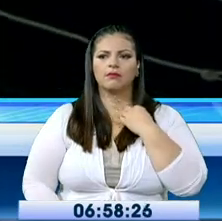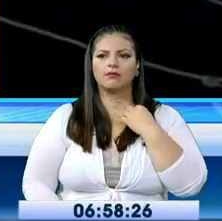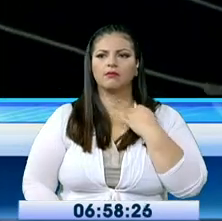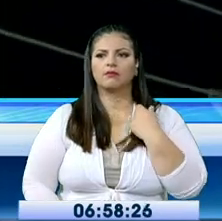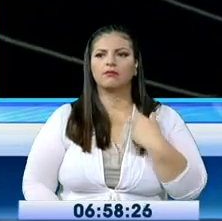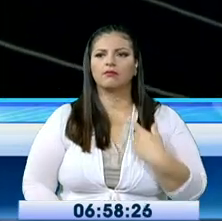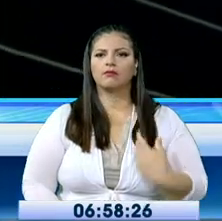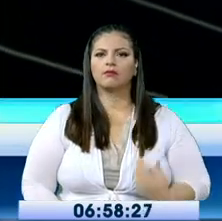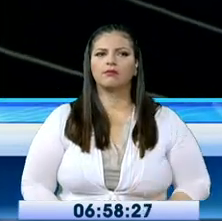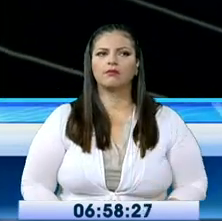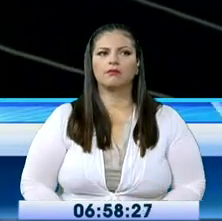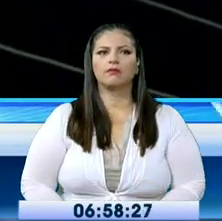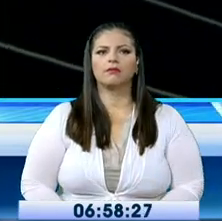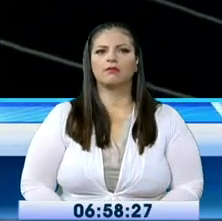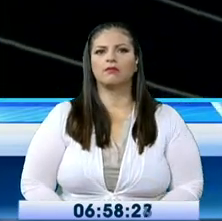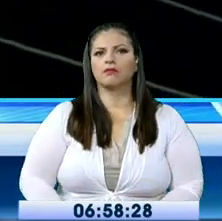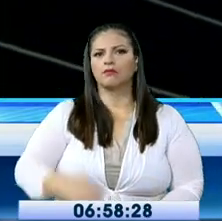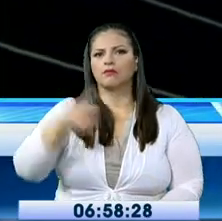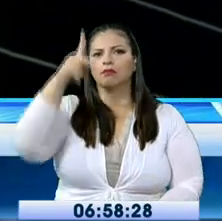0179 ya